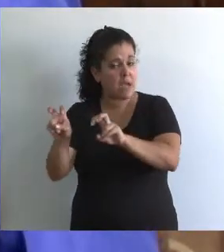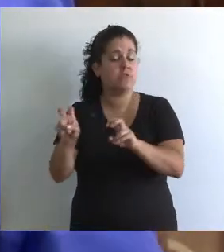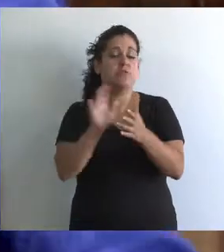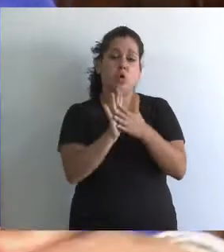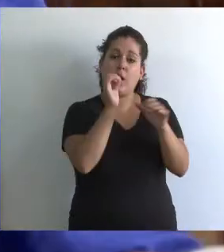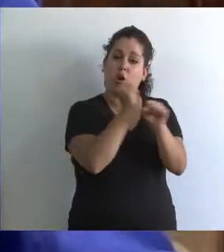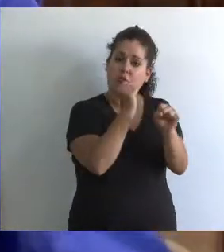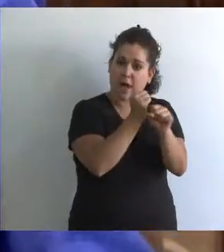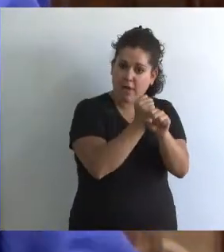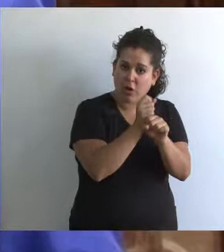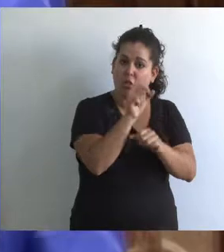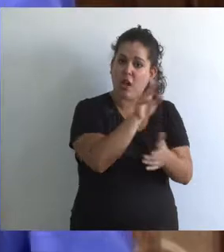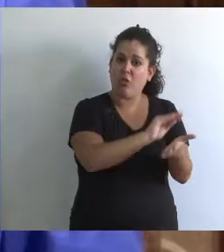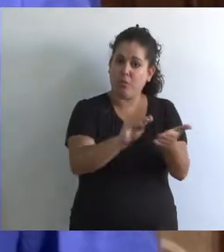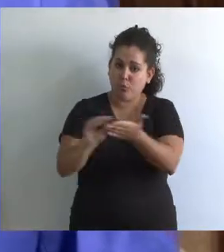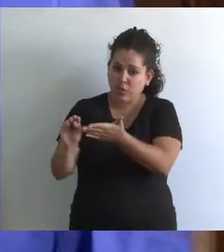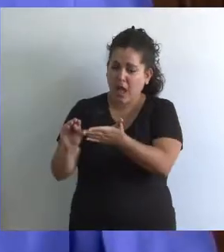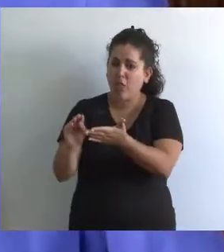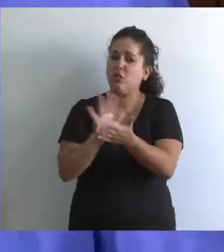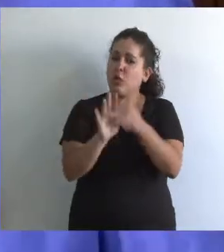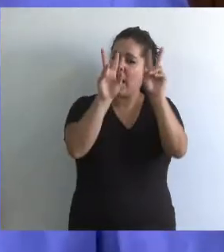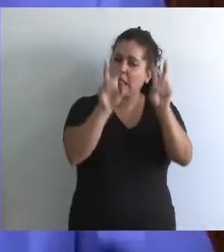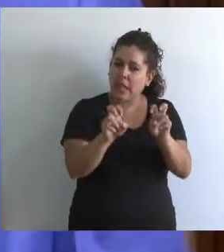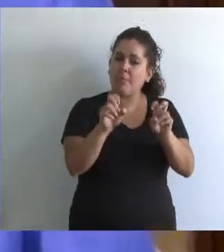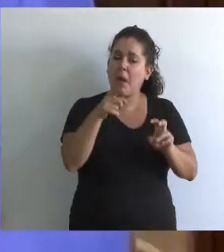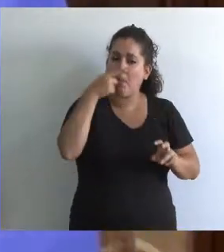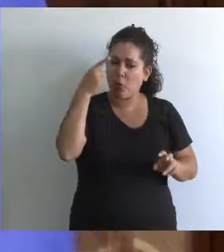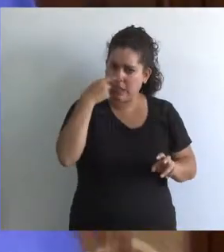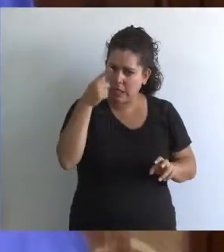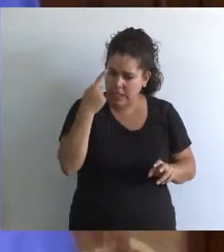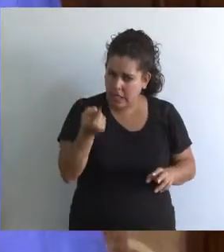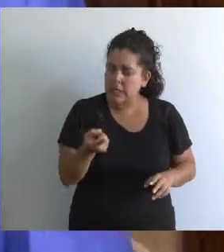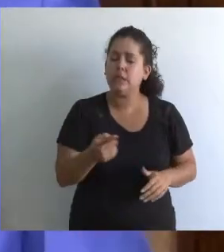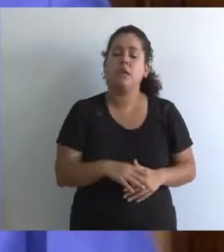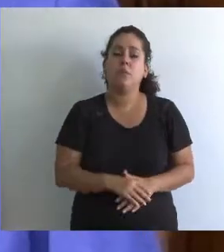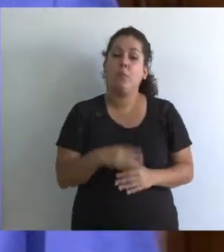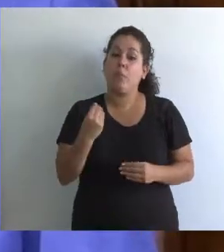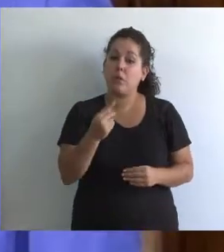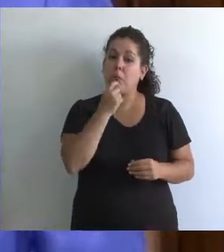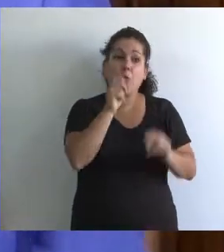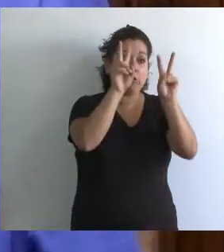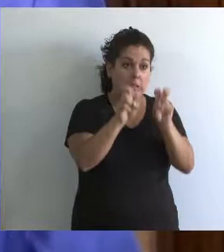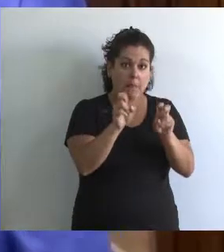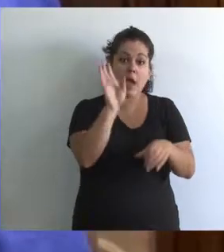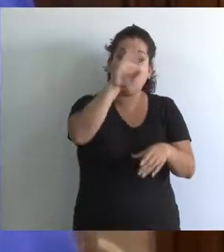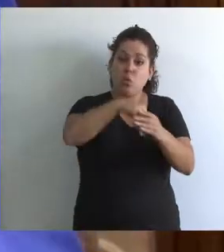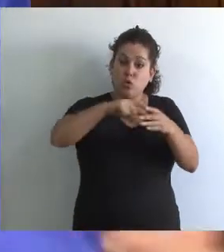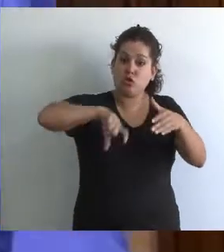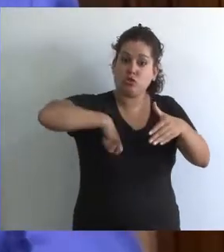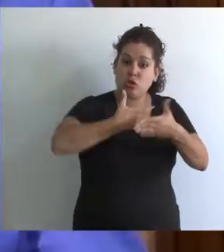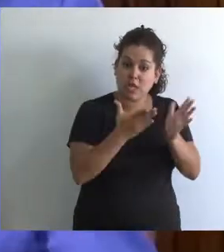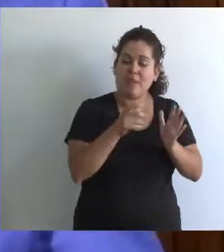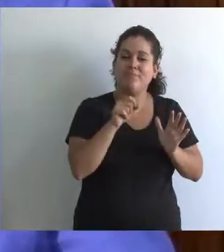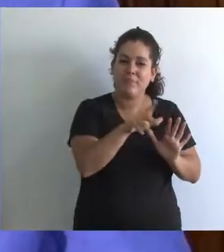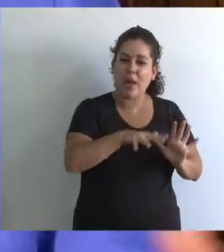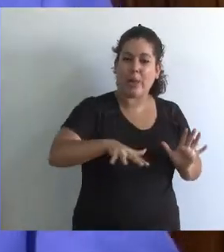temáticas, los trabajos de los legisladores respecto a algunos temas de interés, como siempre, porque la inclusión social